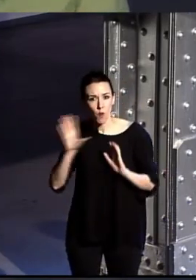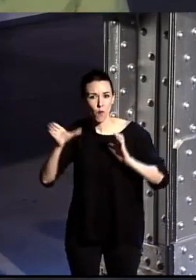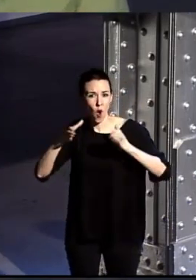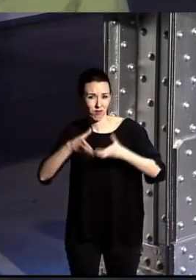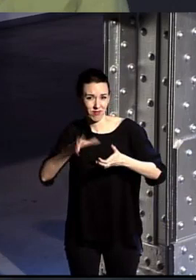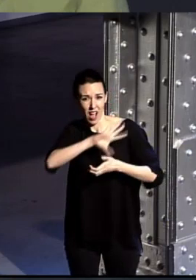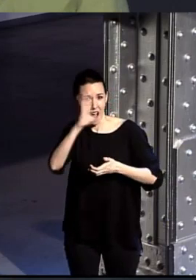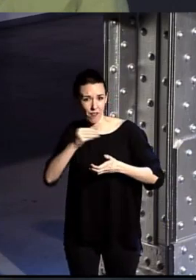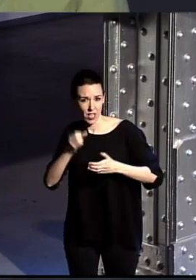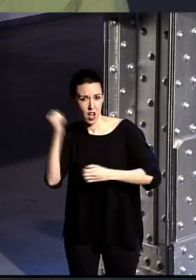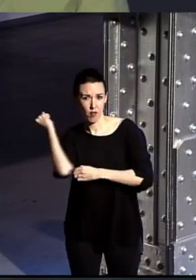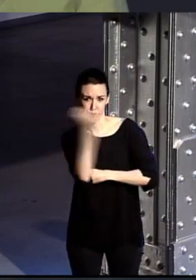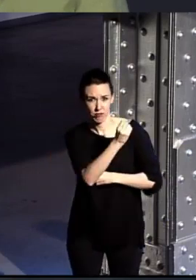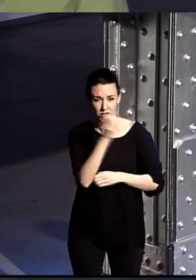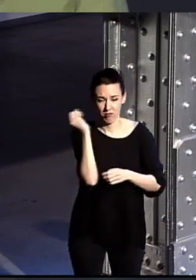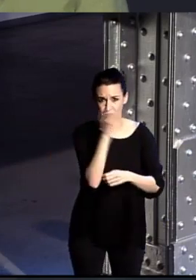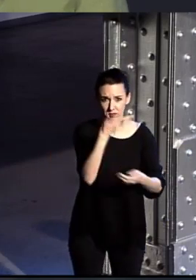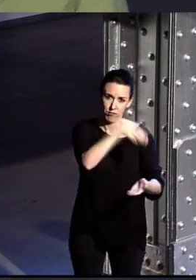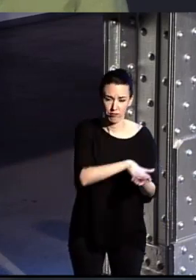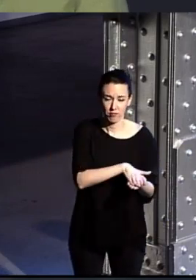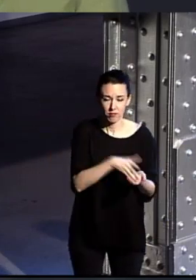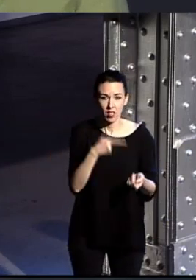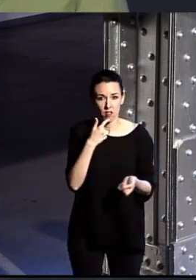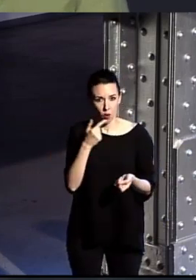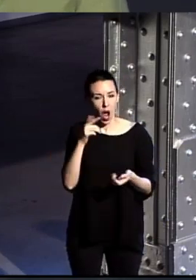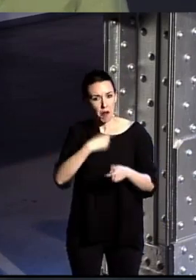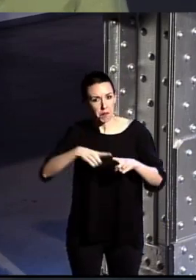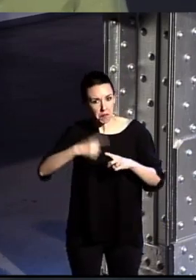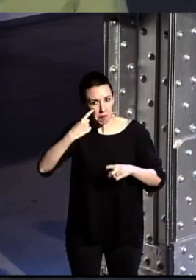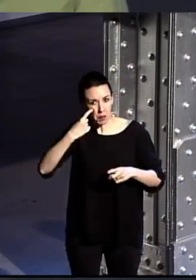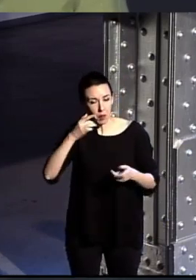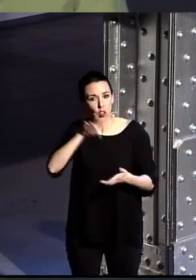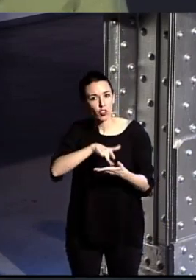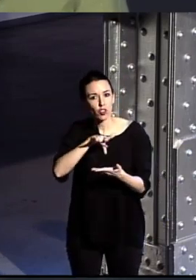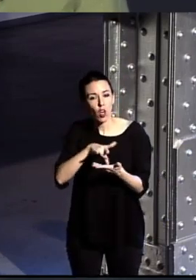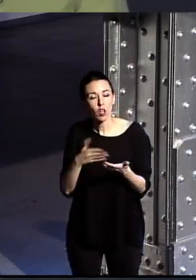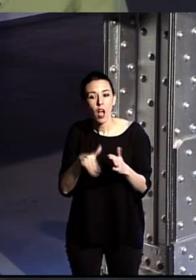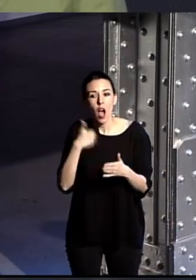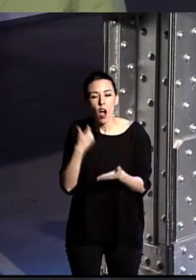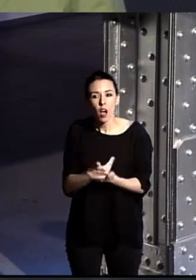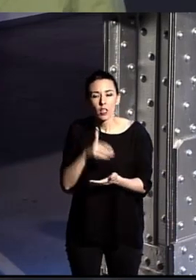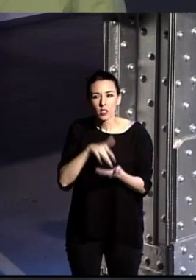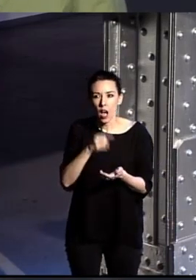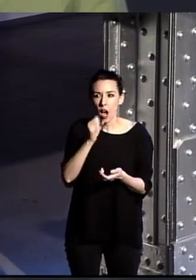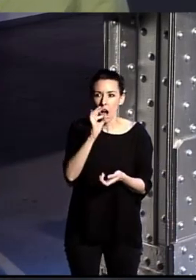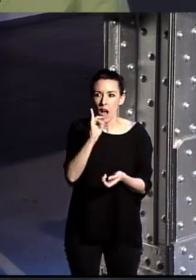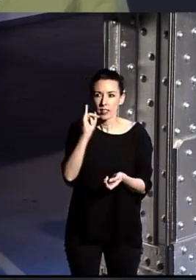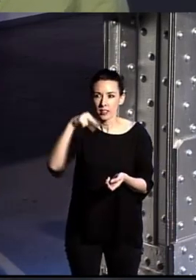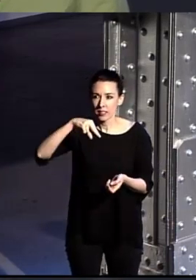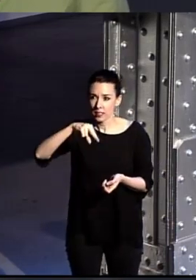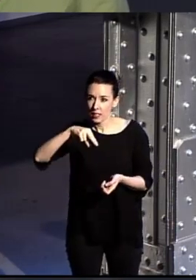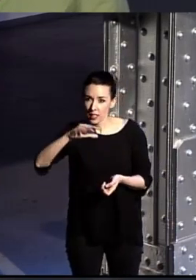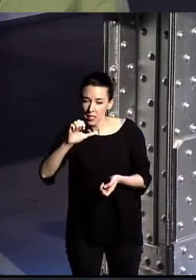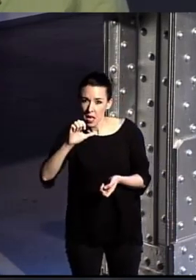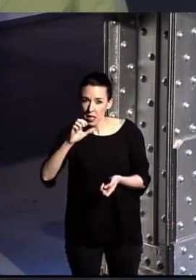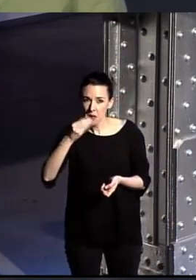en África. Son casos también muy llamativos. Pero sucedía, ¿no? De hecho, a Tiné creo que la cita en El